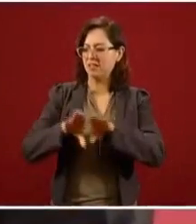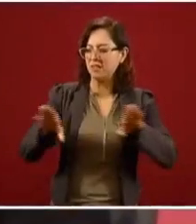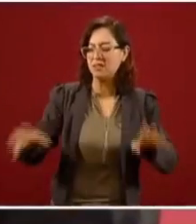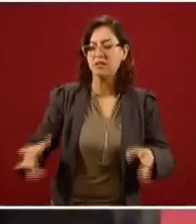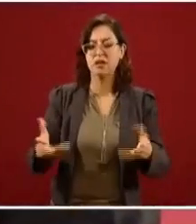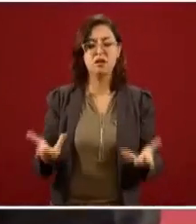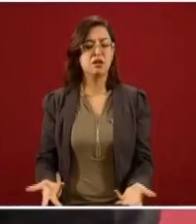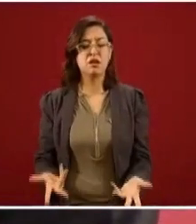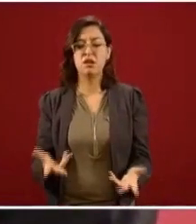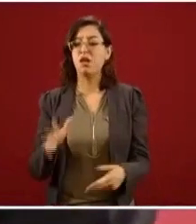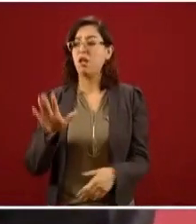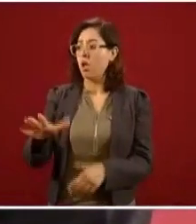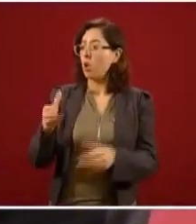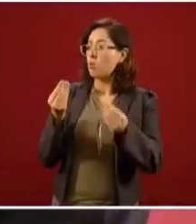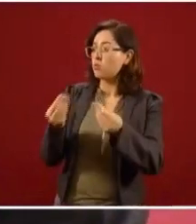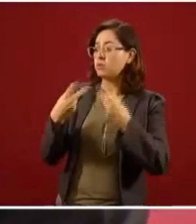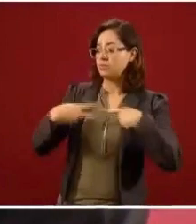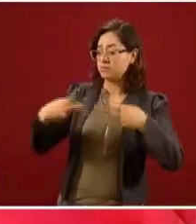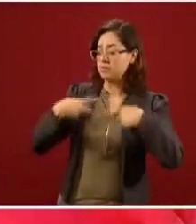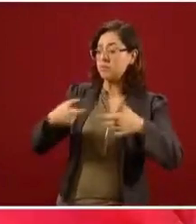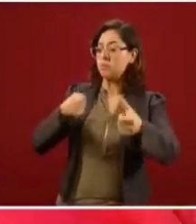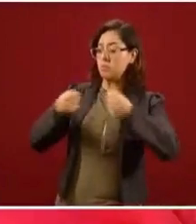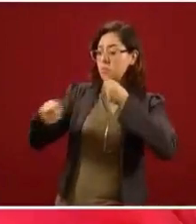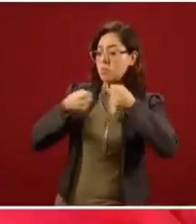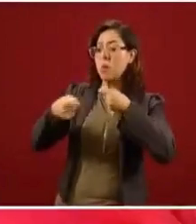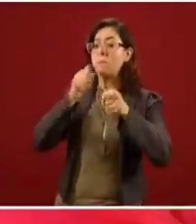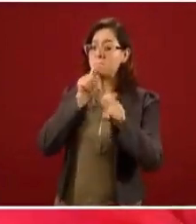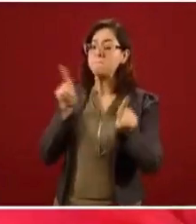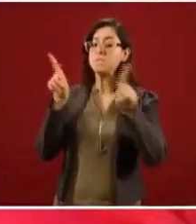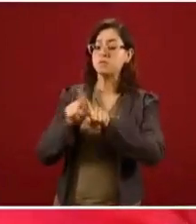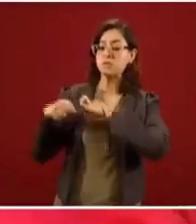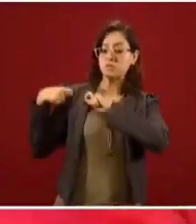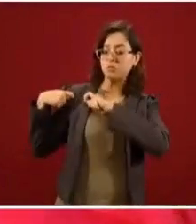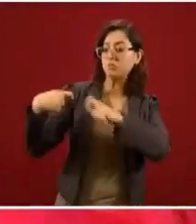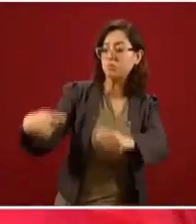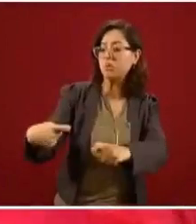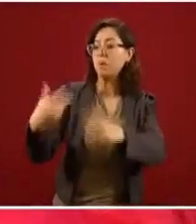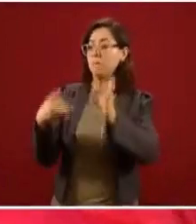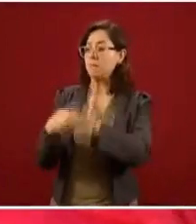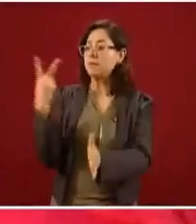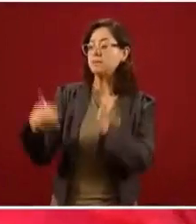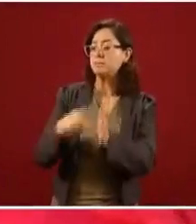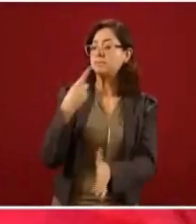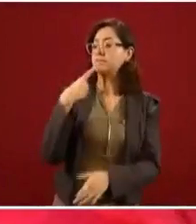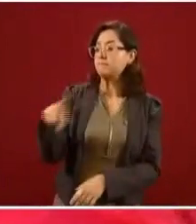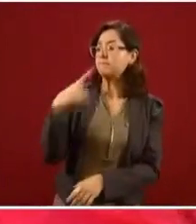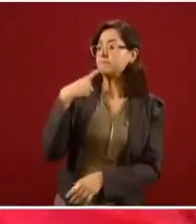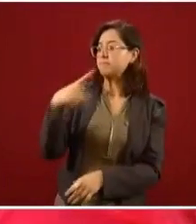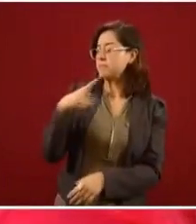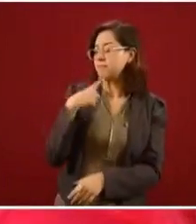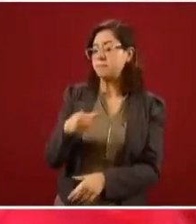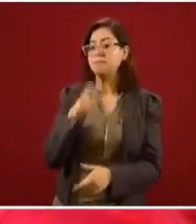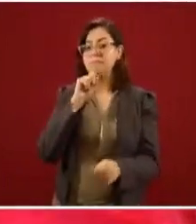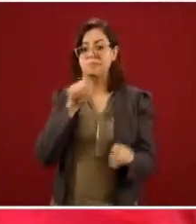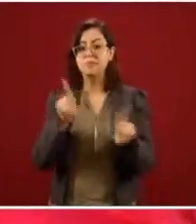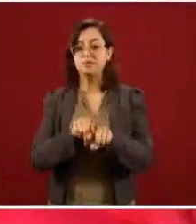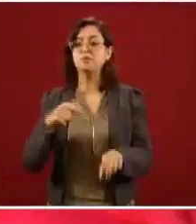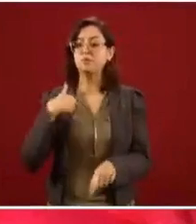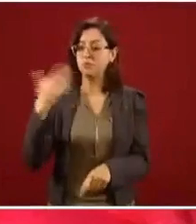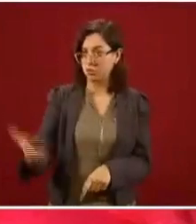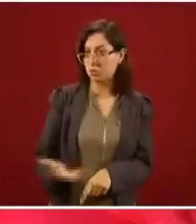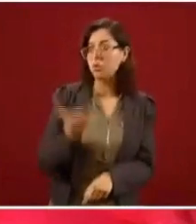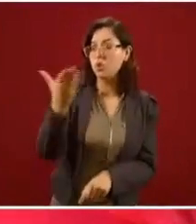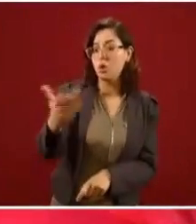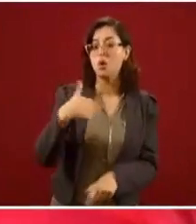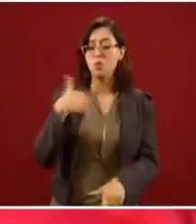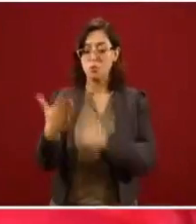Y muchos de los periodistas de este país también vienen de una tradición de denunciar el autoritarismo. Entonces, sí, le tomo la palabra y aquí estaré